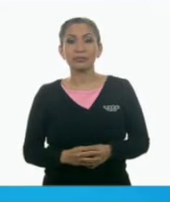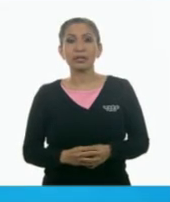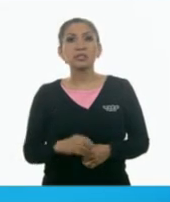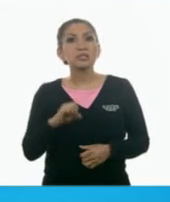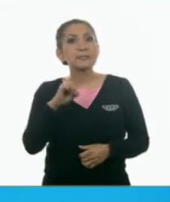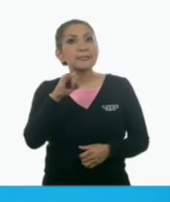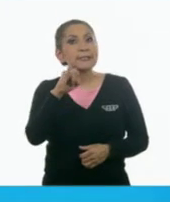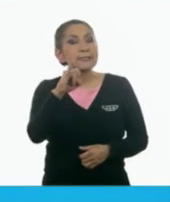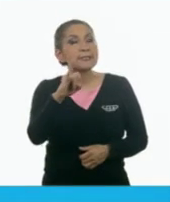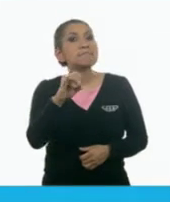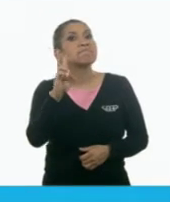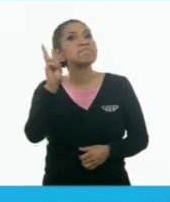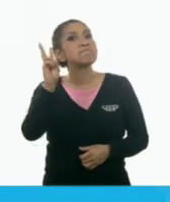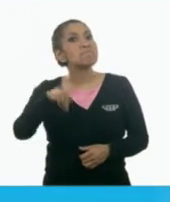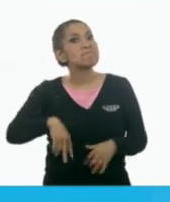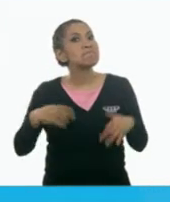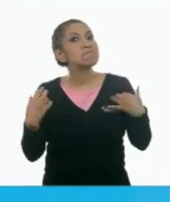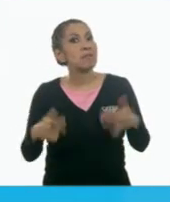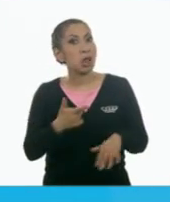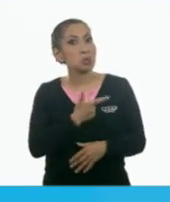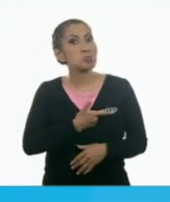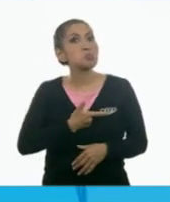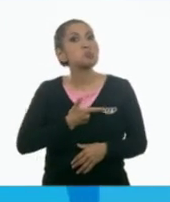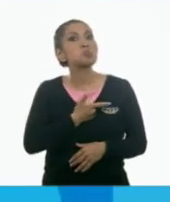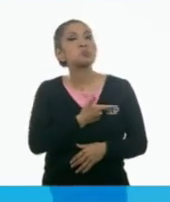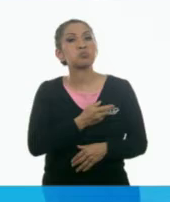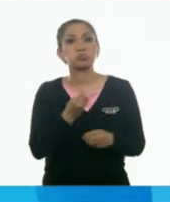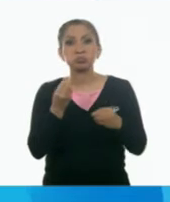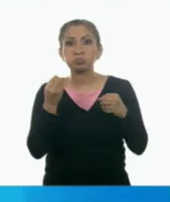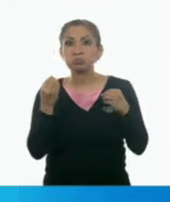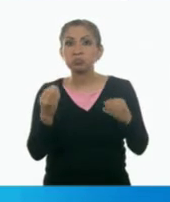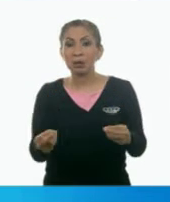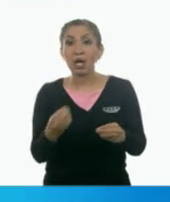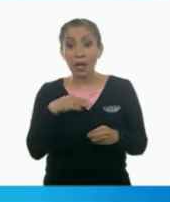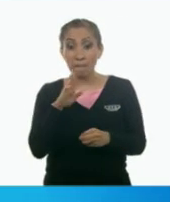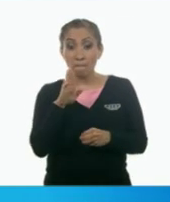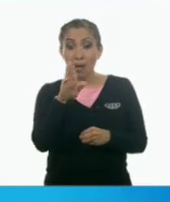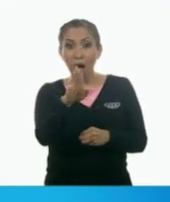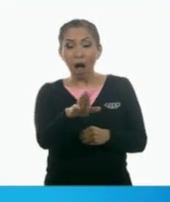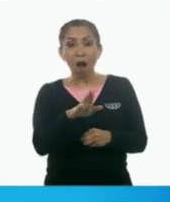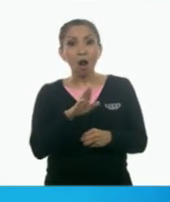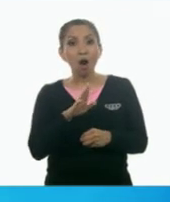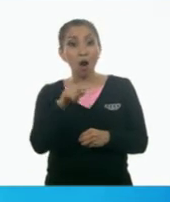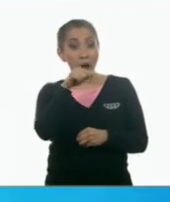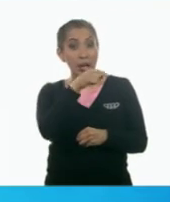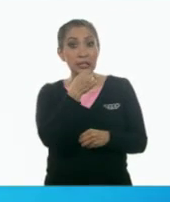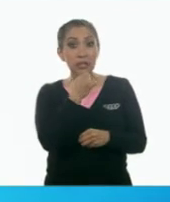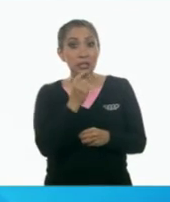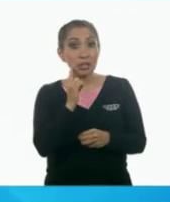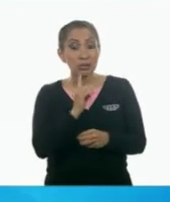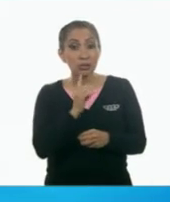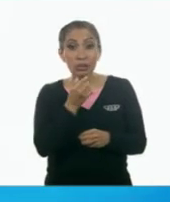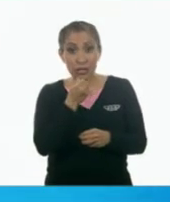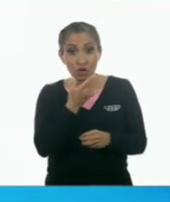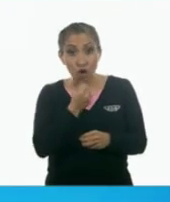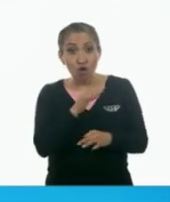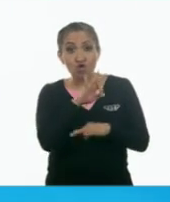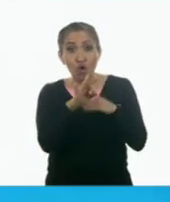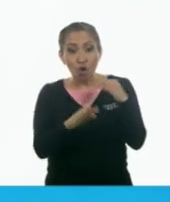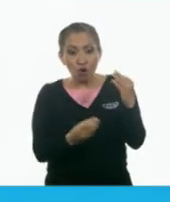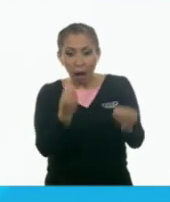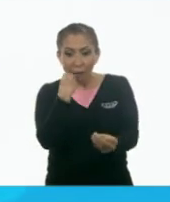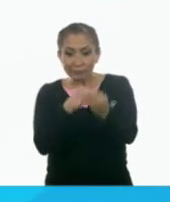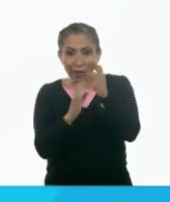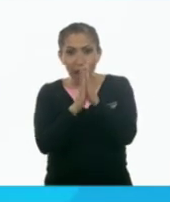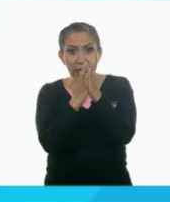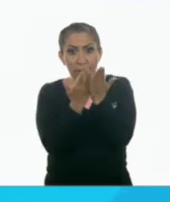Sí, definitivamente le gustó. Y para el miércoles, Enrique ya se había comido todo un libro.